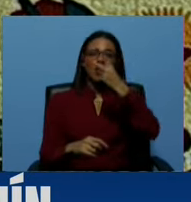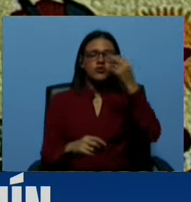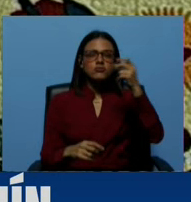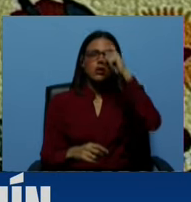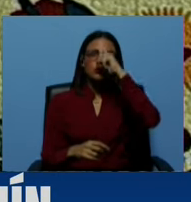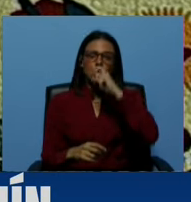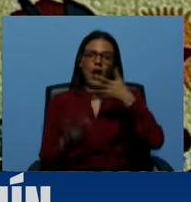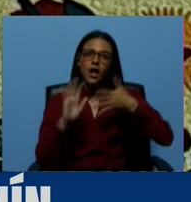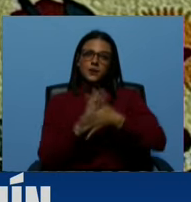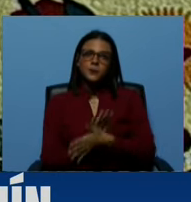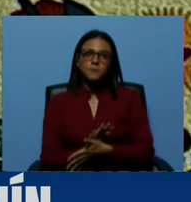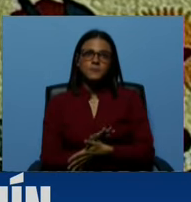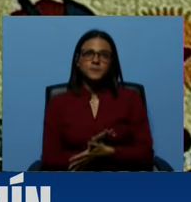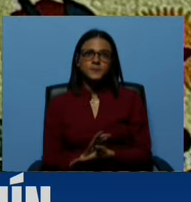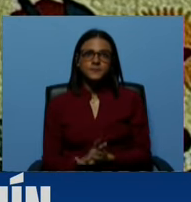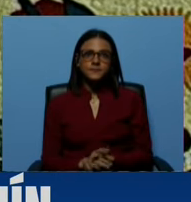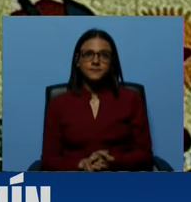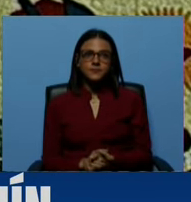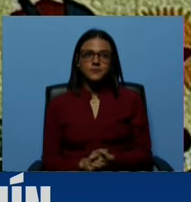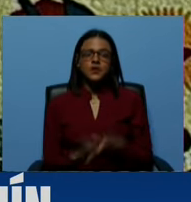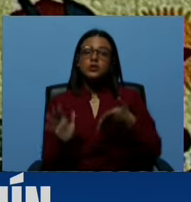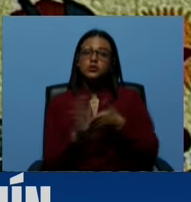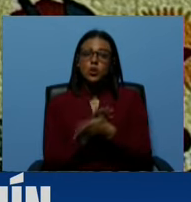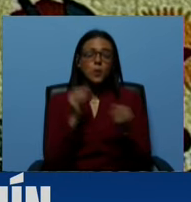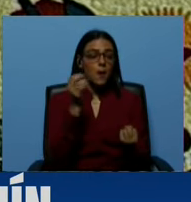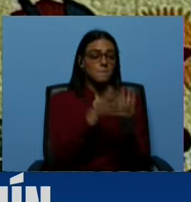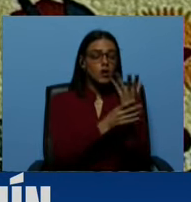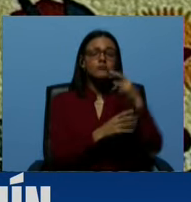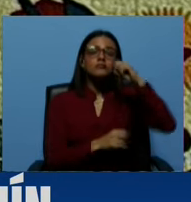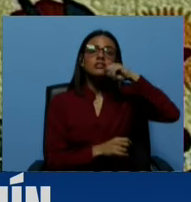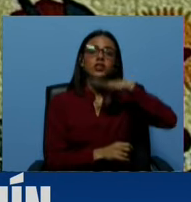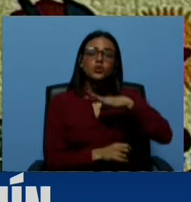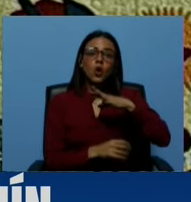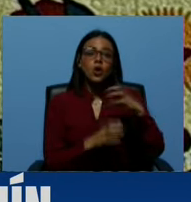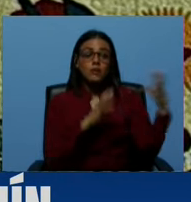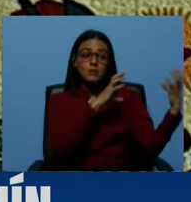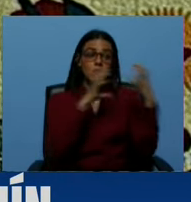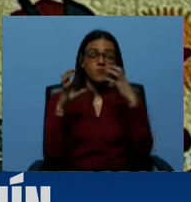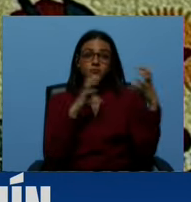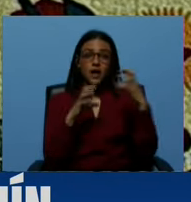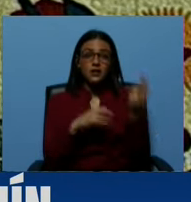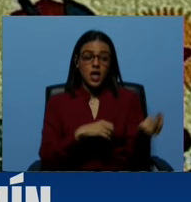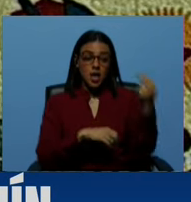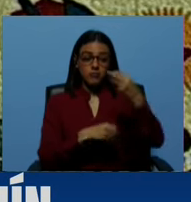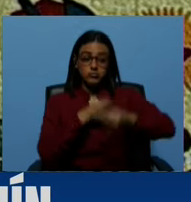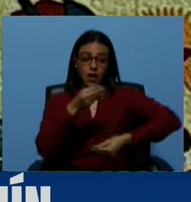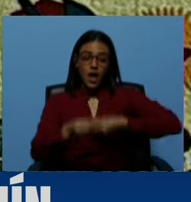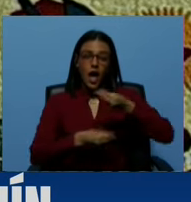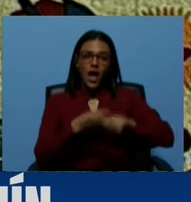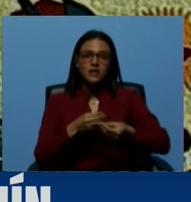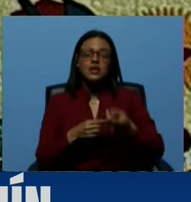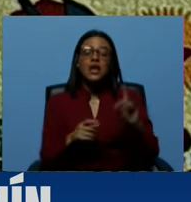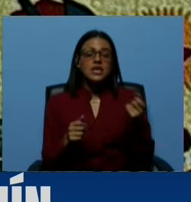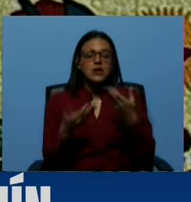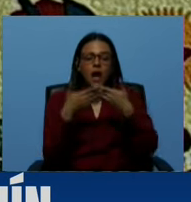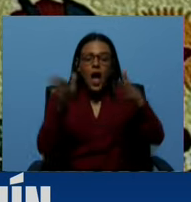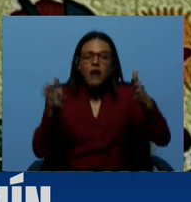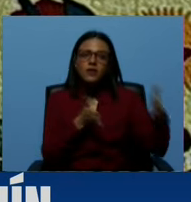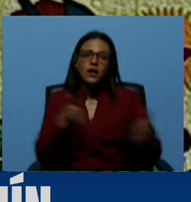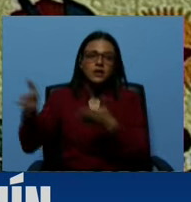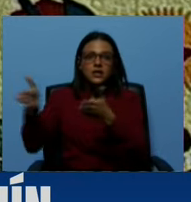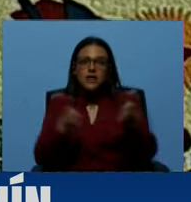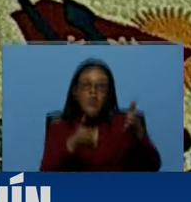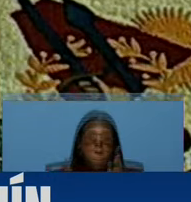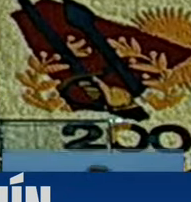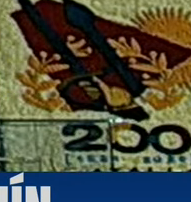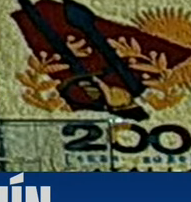esta gesta histórica como lo es la batalla de Junín, y que allanó el camino precisamente para lo que fue la batalla